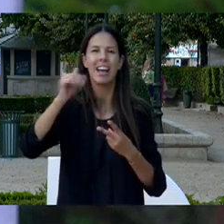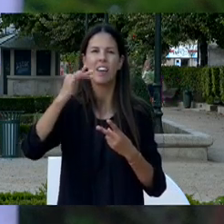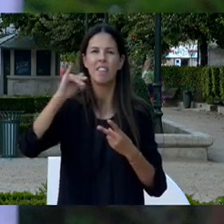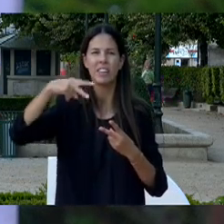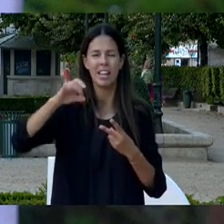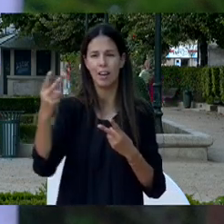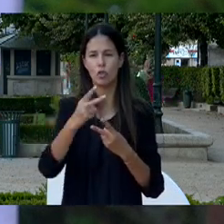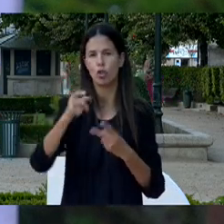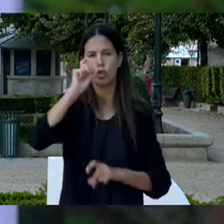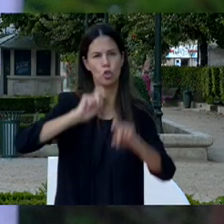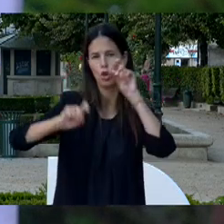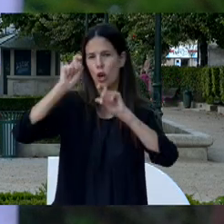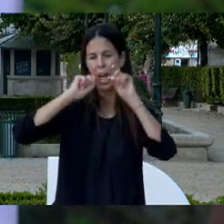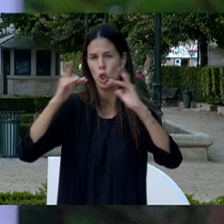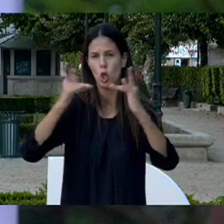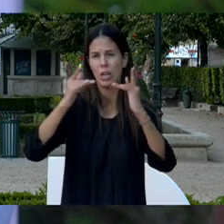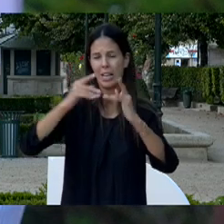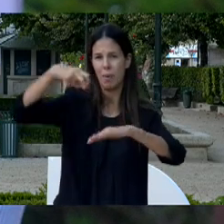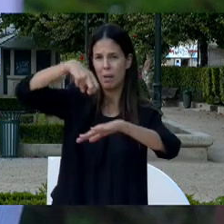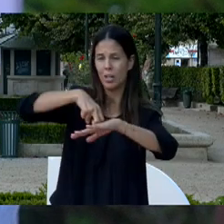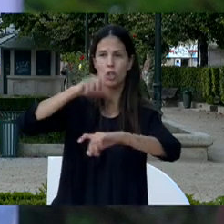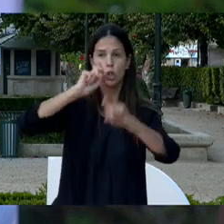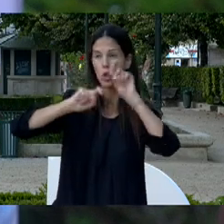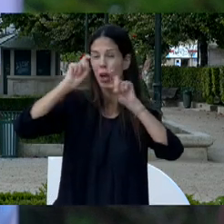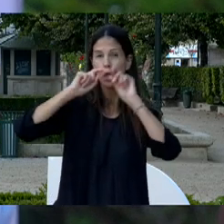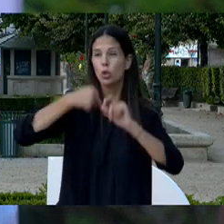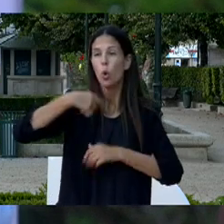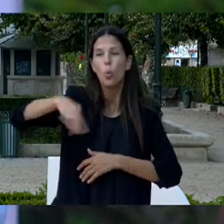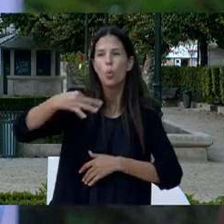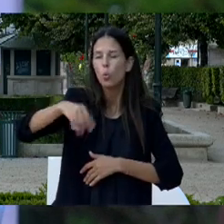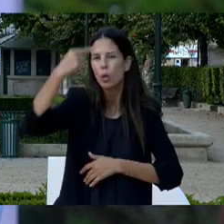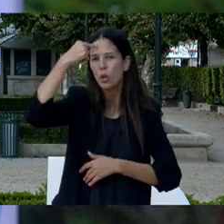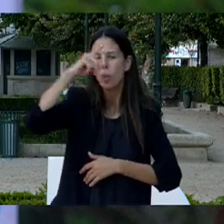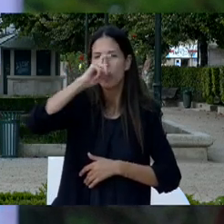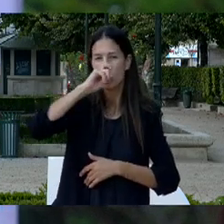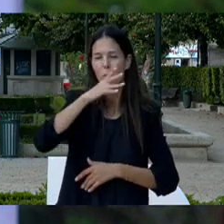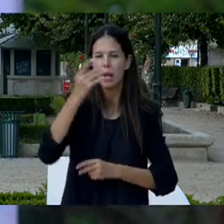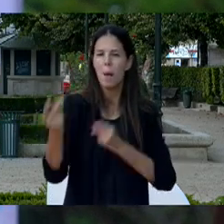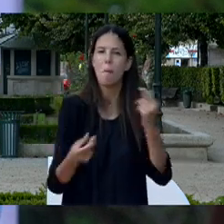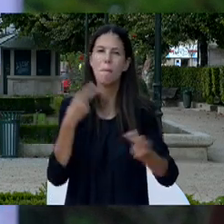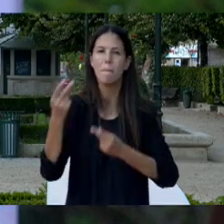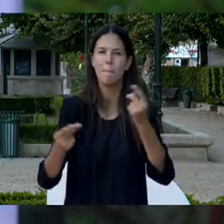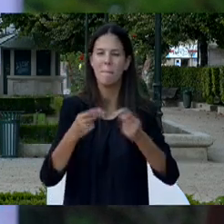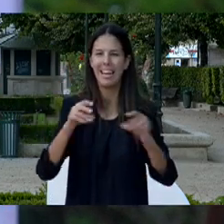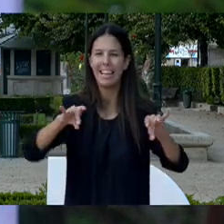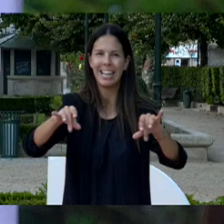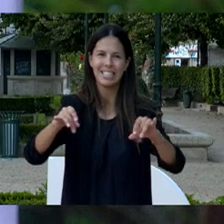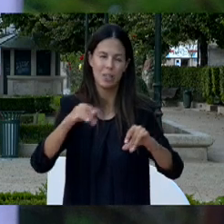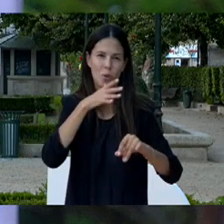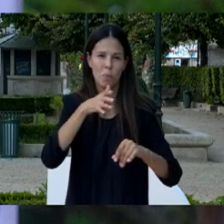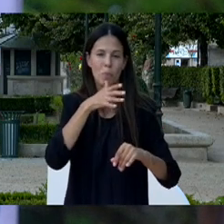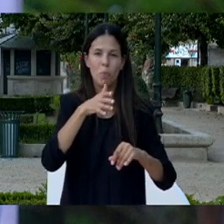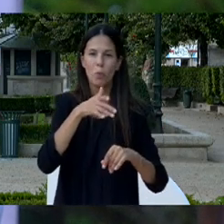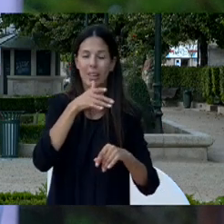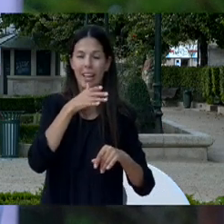os pés da cama. E o único que recordo, e aparte había o baile do casino, porque era domingo de Entroido, había o baile do casino, que